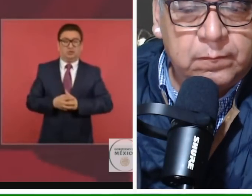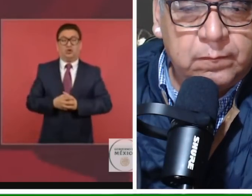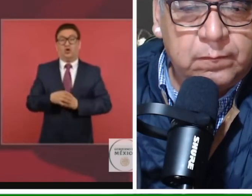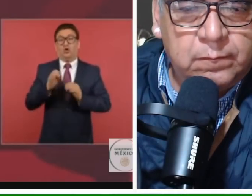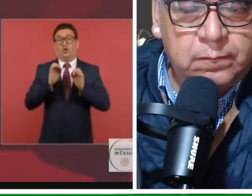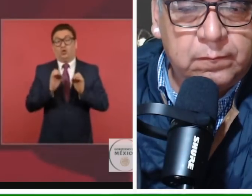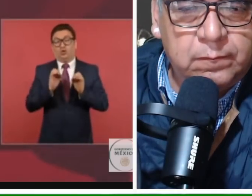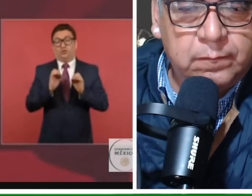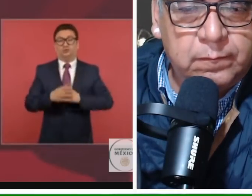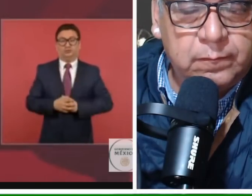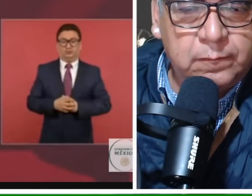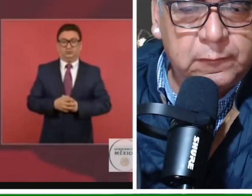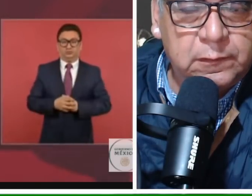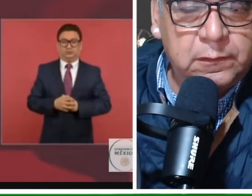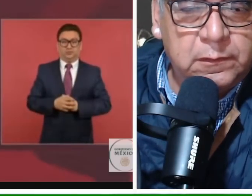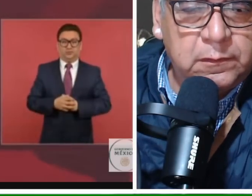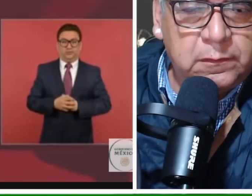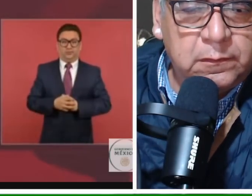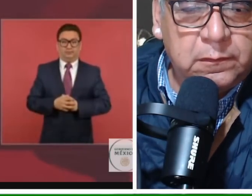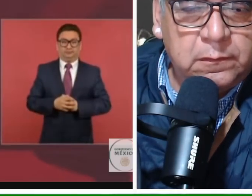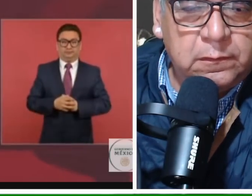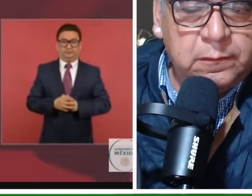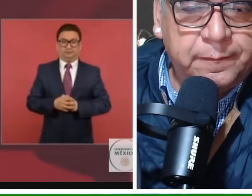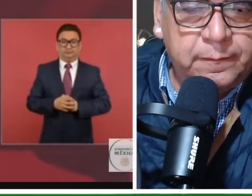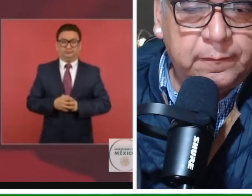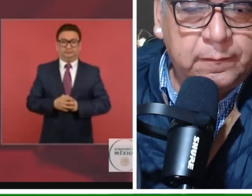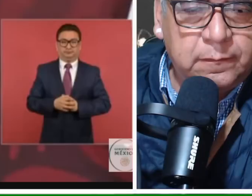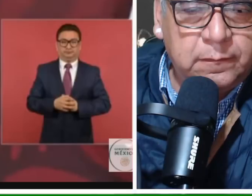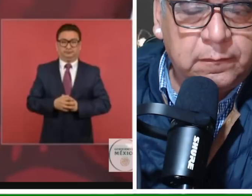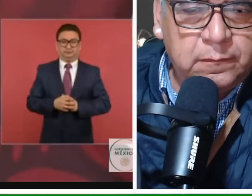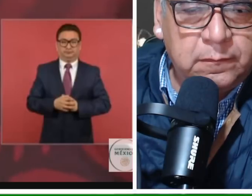o porque se quedaban también